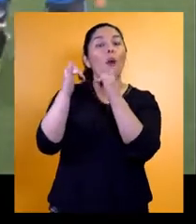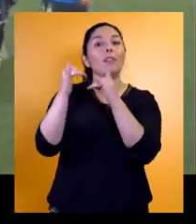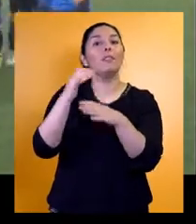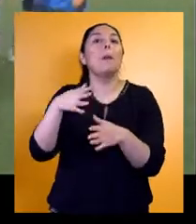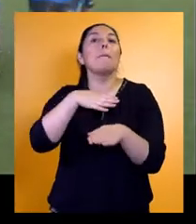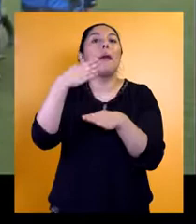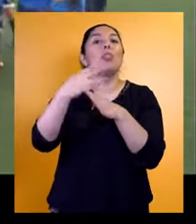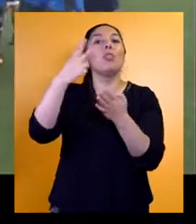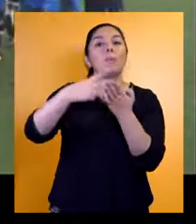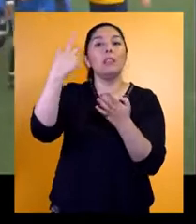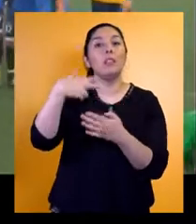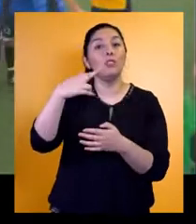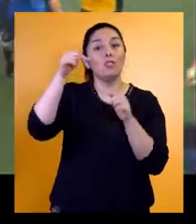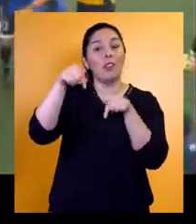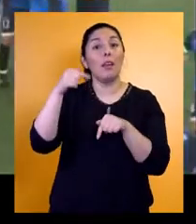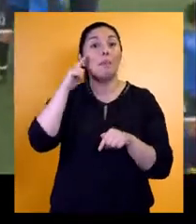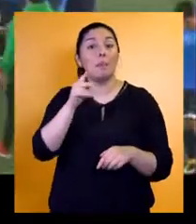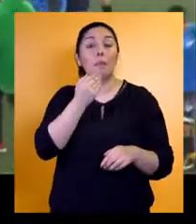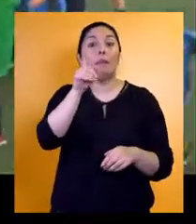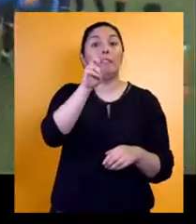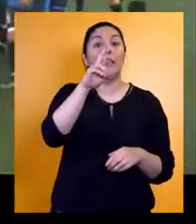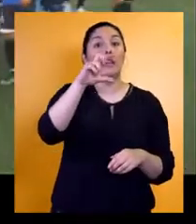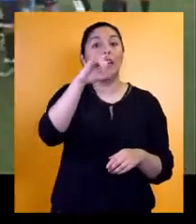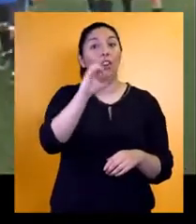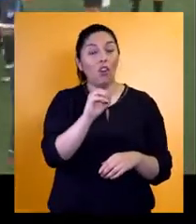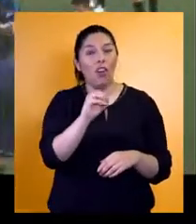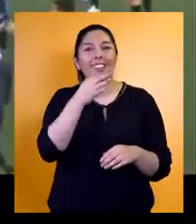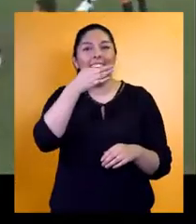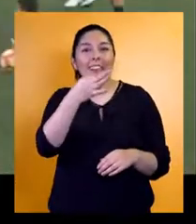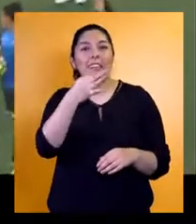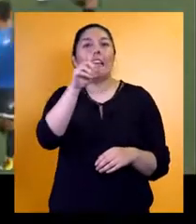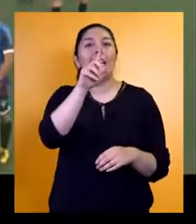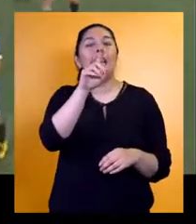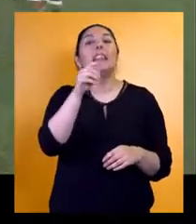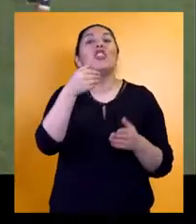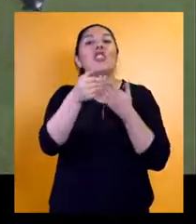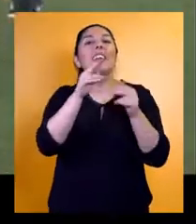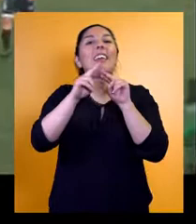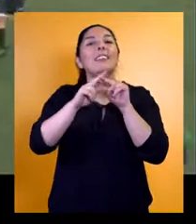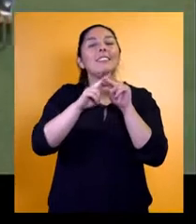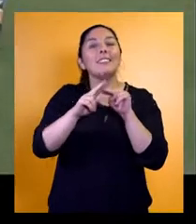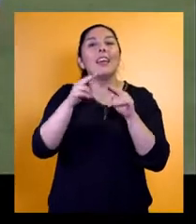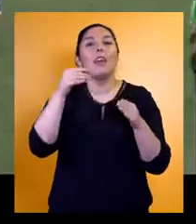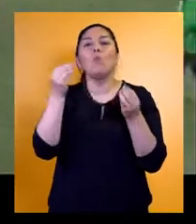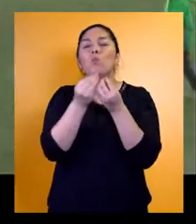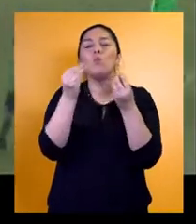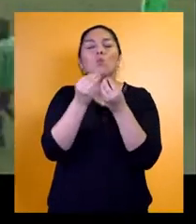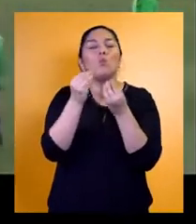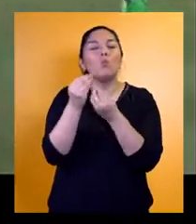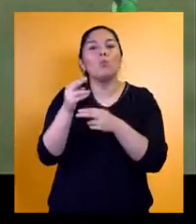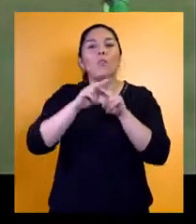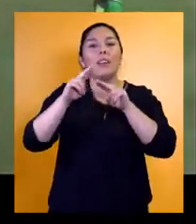Con respecto a antecedentes, el Sergio Livingston de Rahue anteriormente logra pasar varias llaves mediante los tiros penales, mientras que